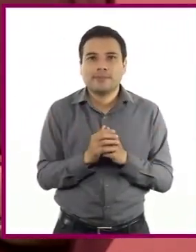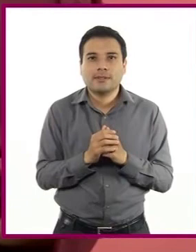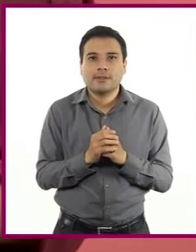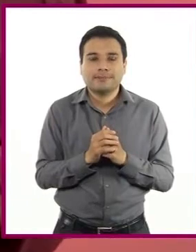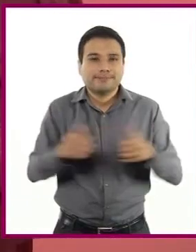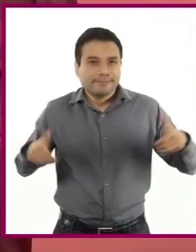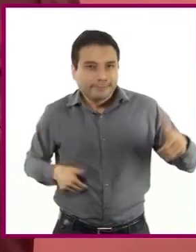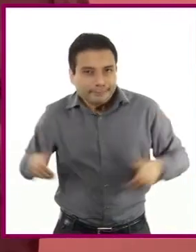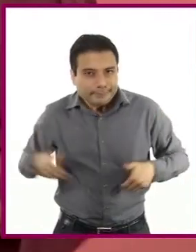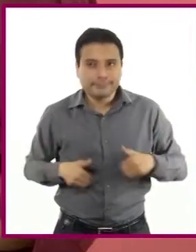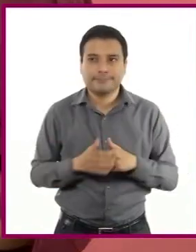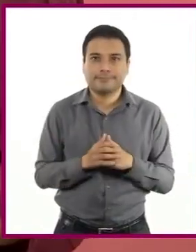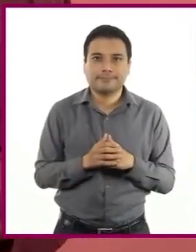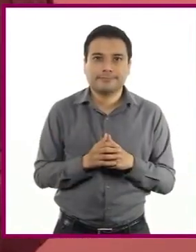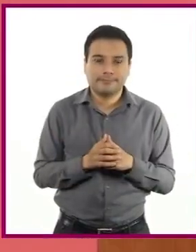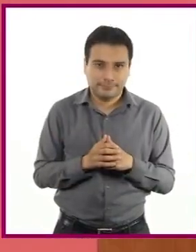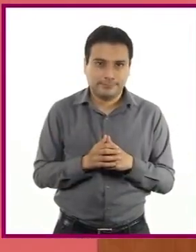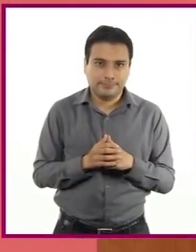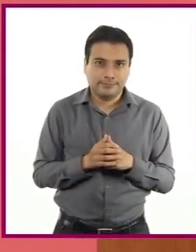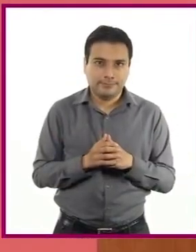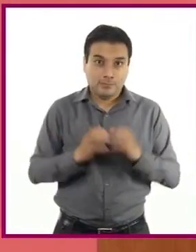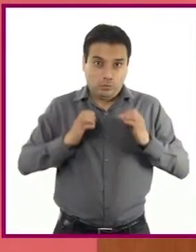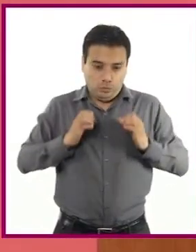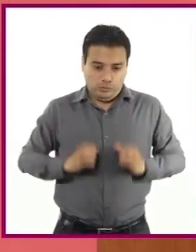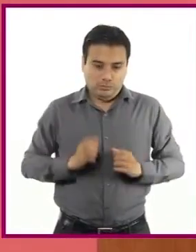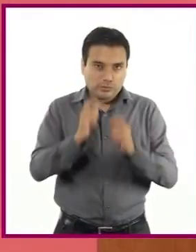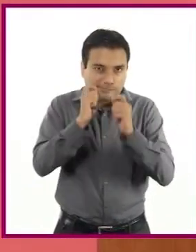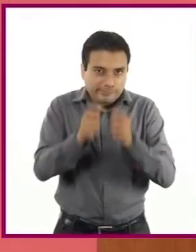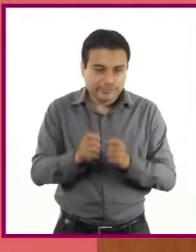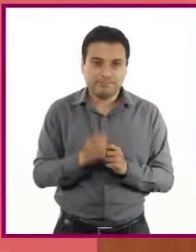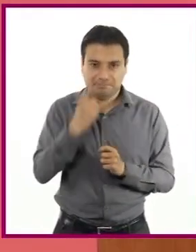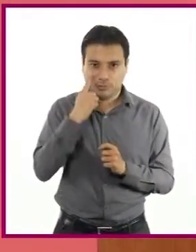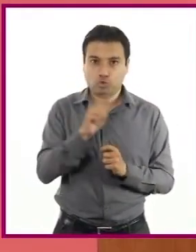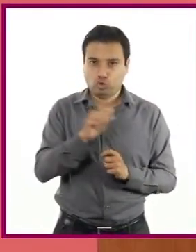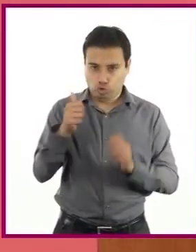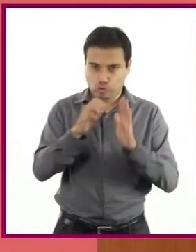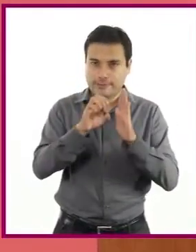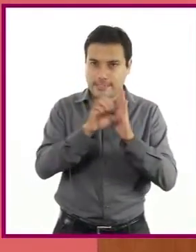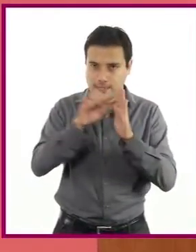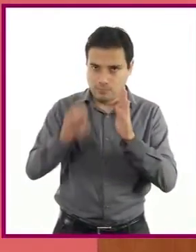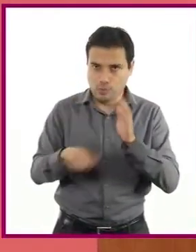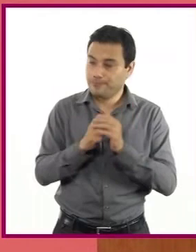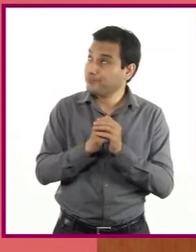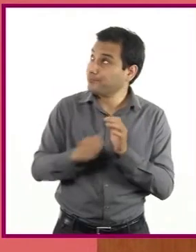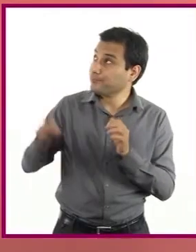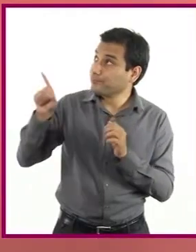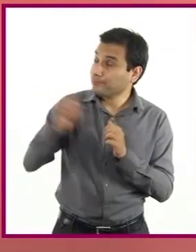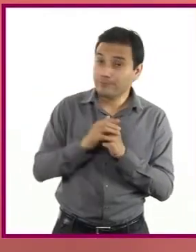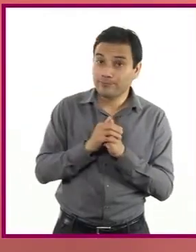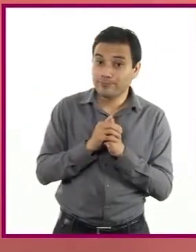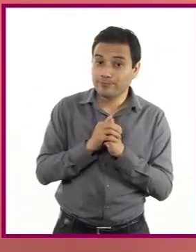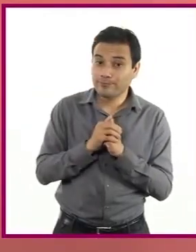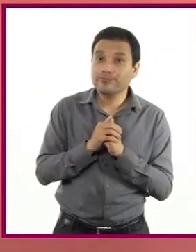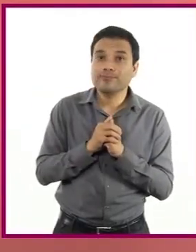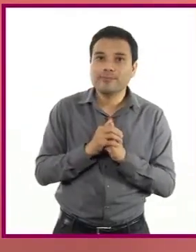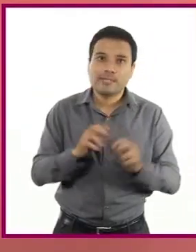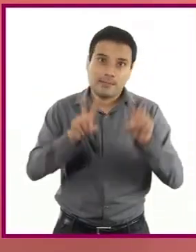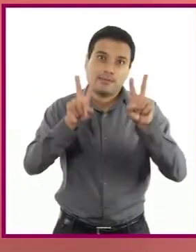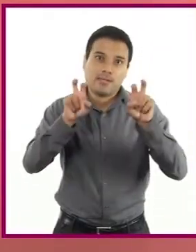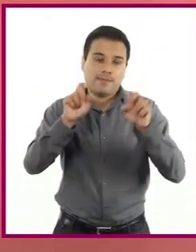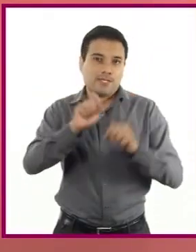gramática, anatomía. Vean esta otra. Es una enciclopedia